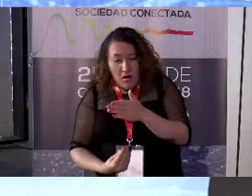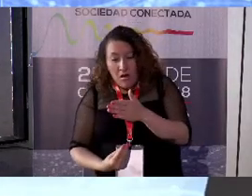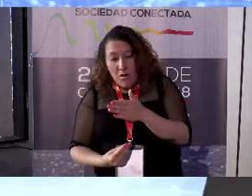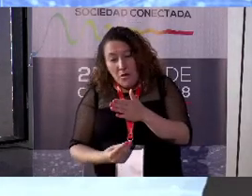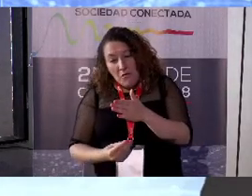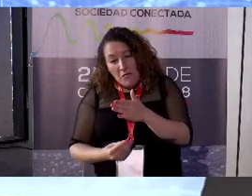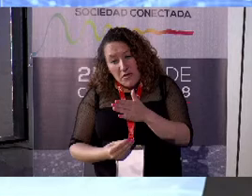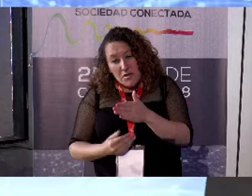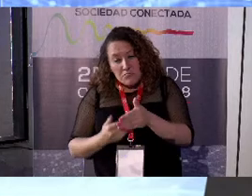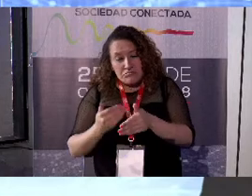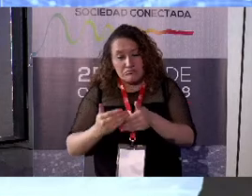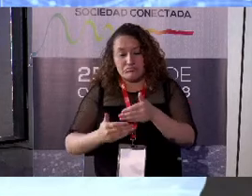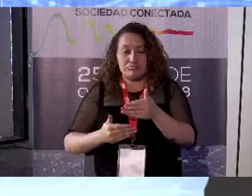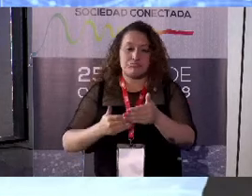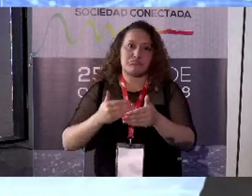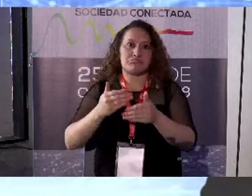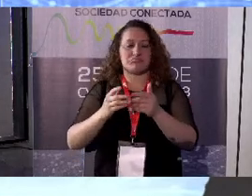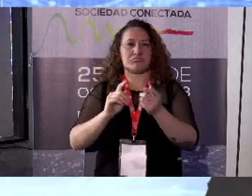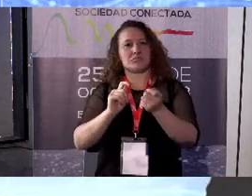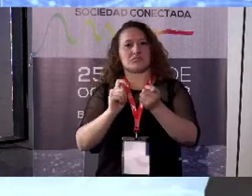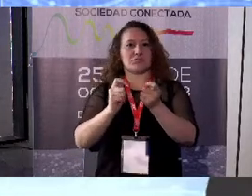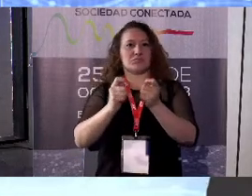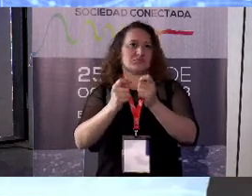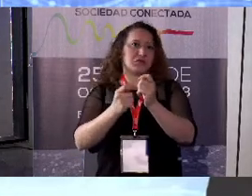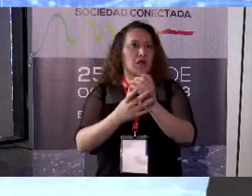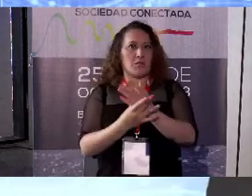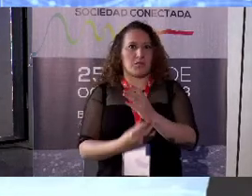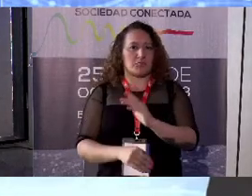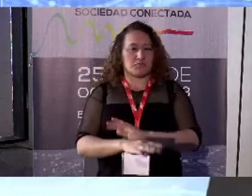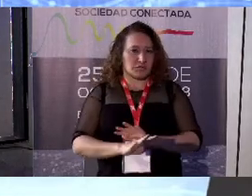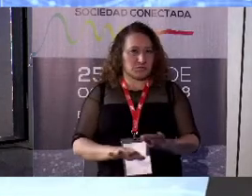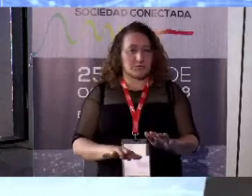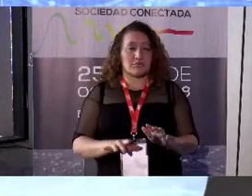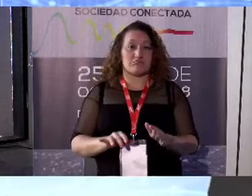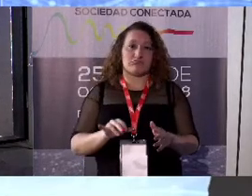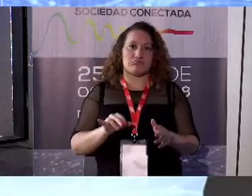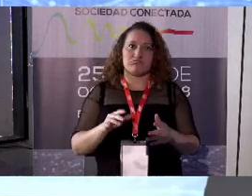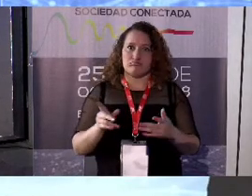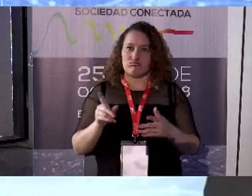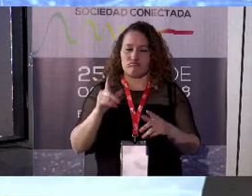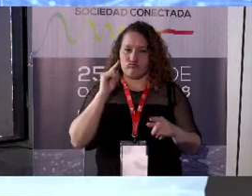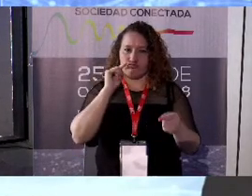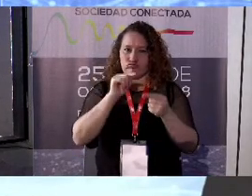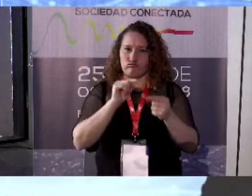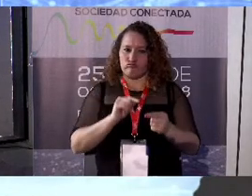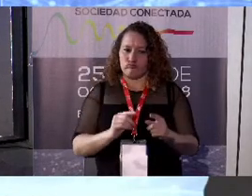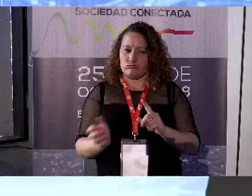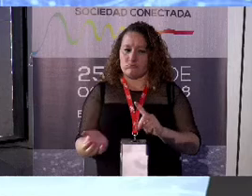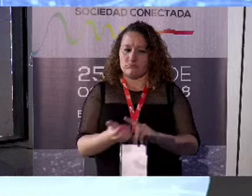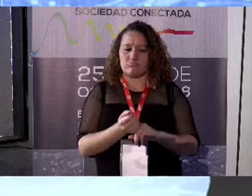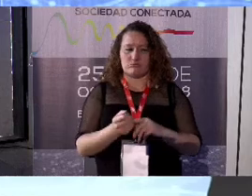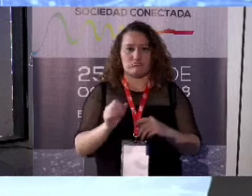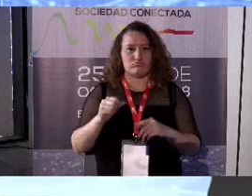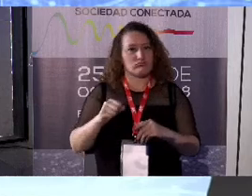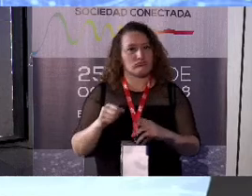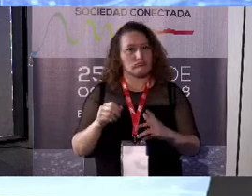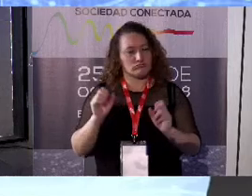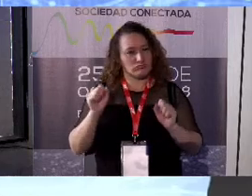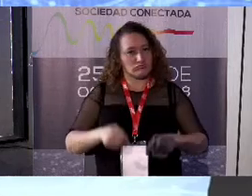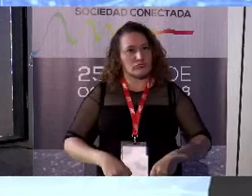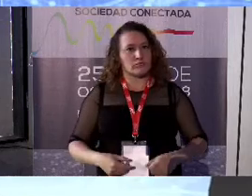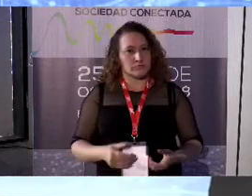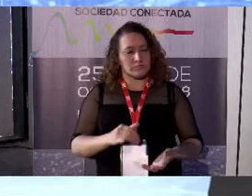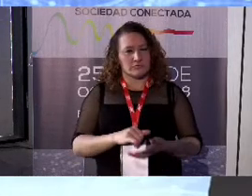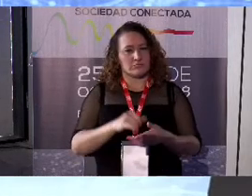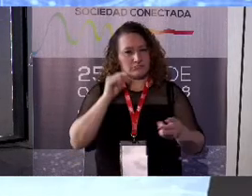O sea si fue posible mover hacia adante un poco esos esos indicadores en ese en ese